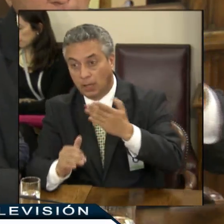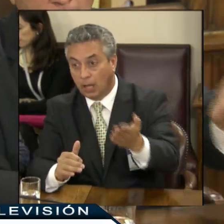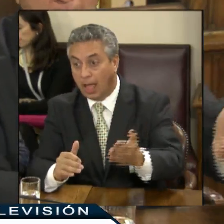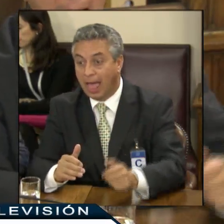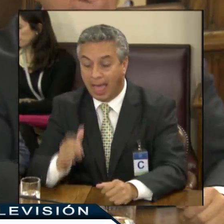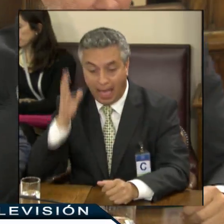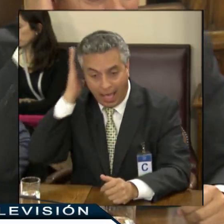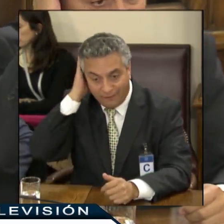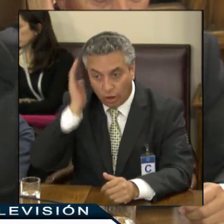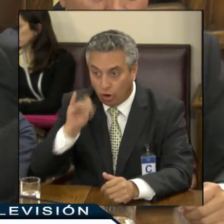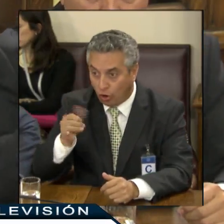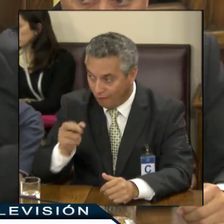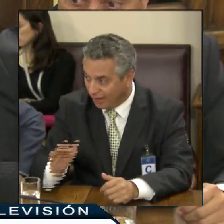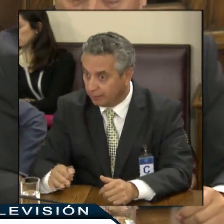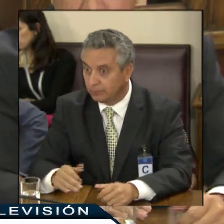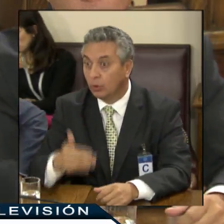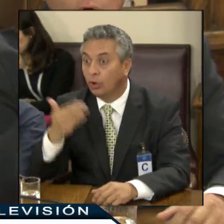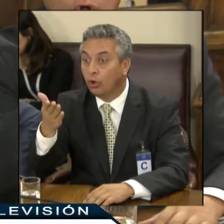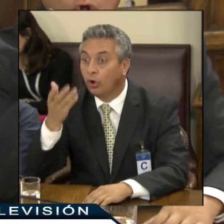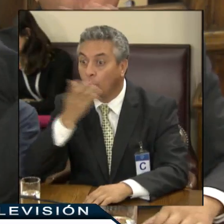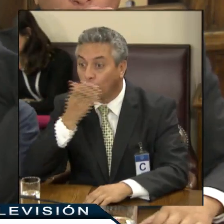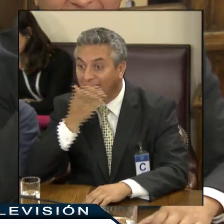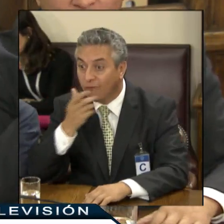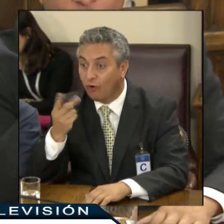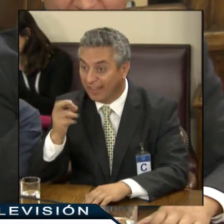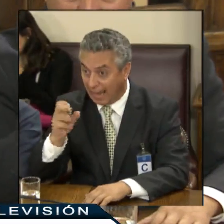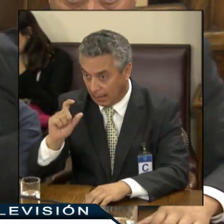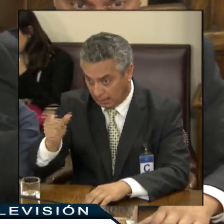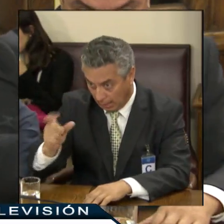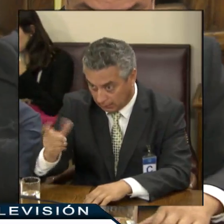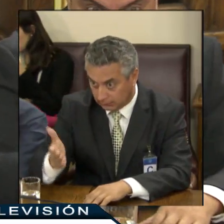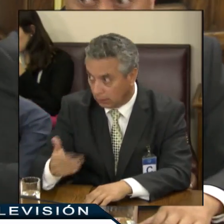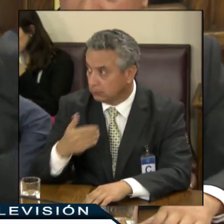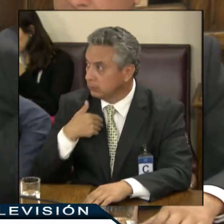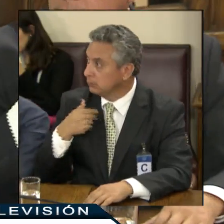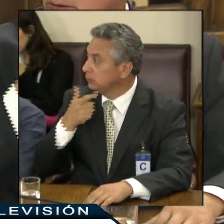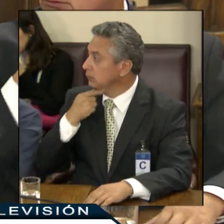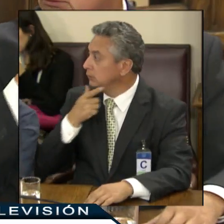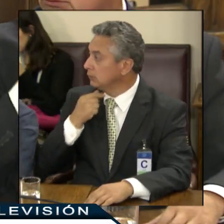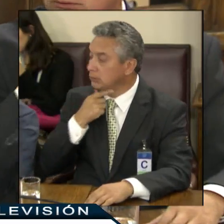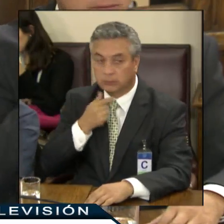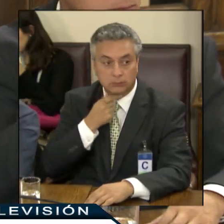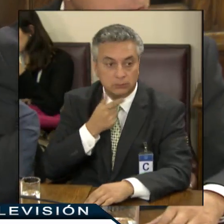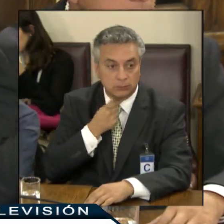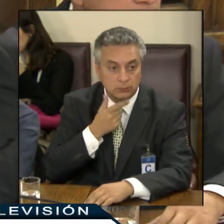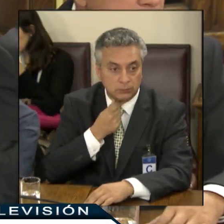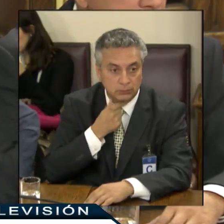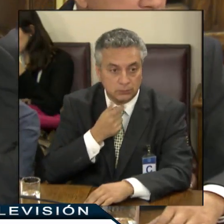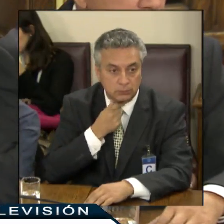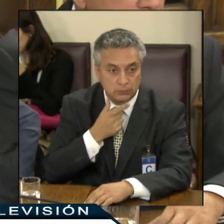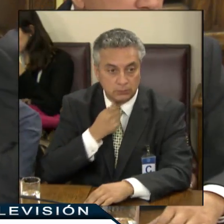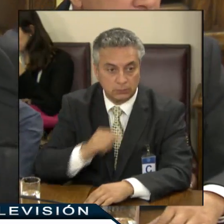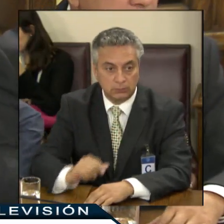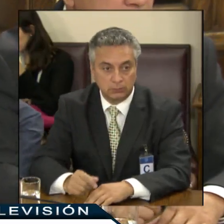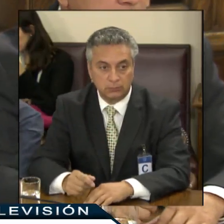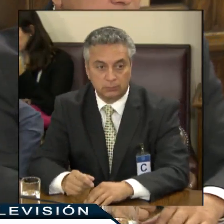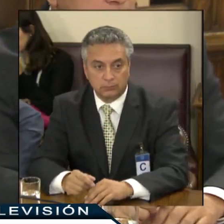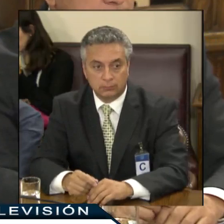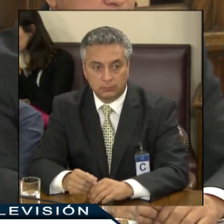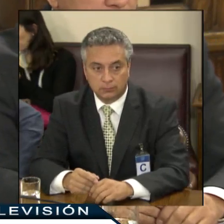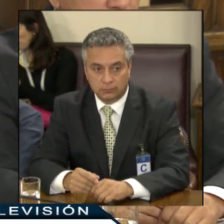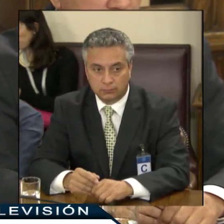Álvaro jofré y Don Gustavo Vergara quisiera también